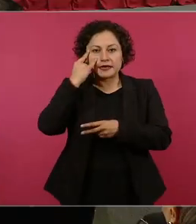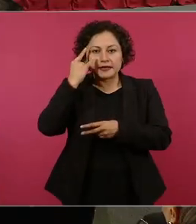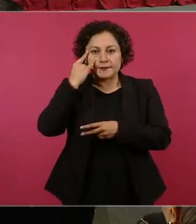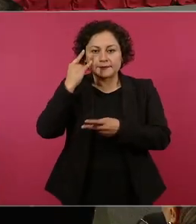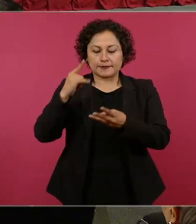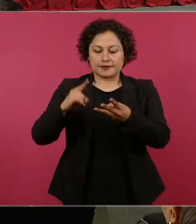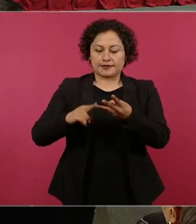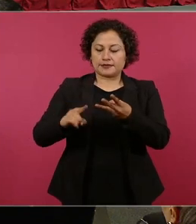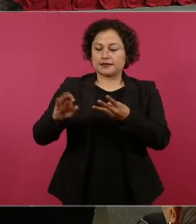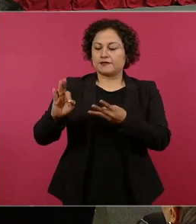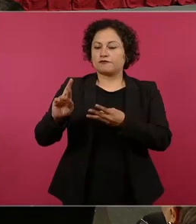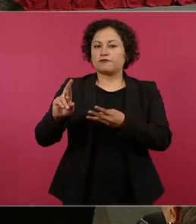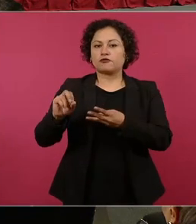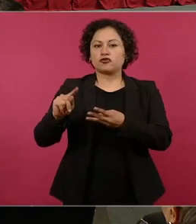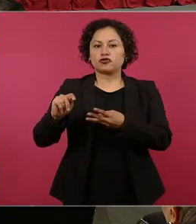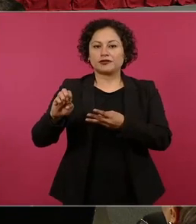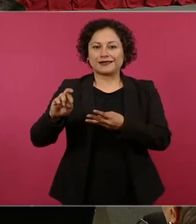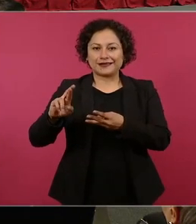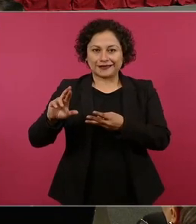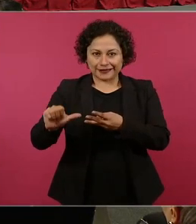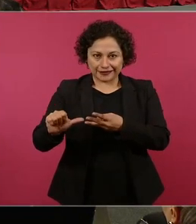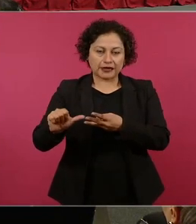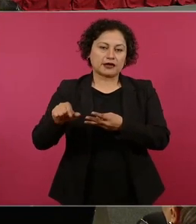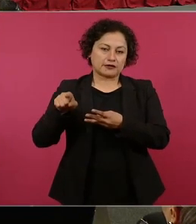Tabasco coatzacalcos